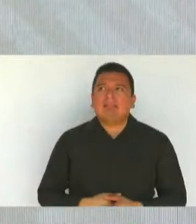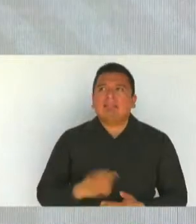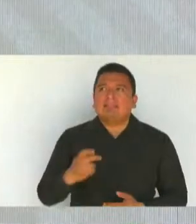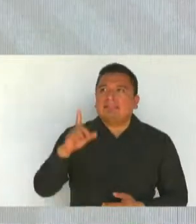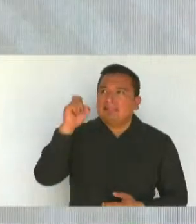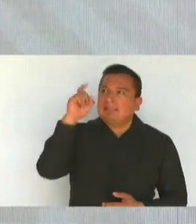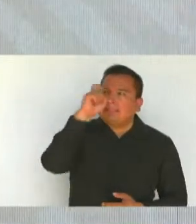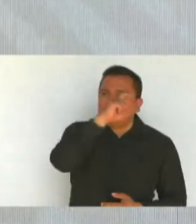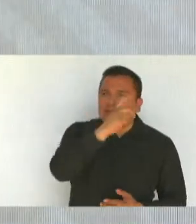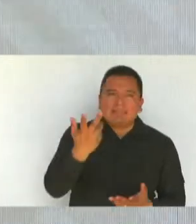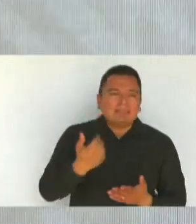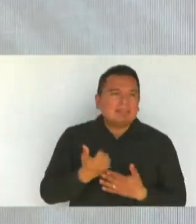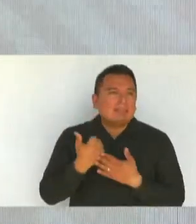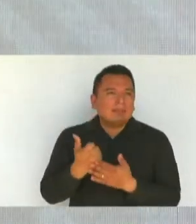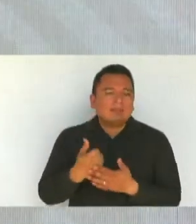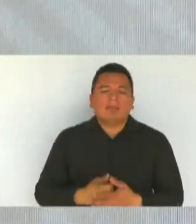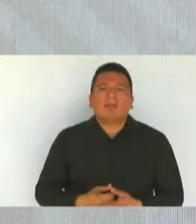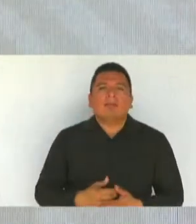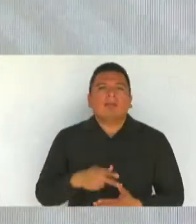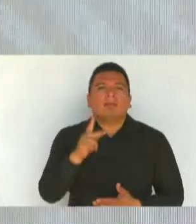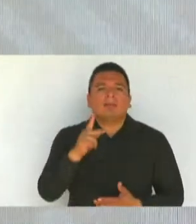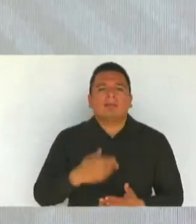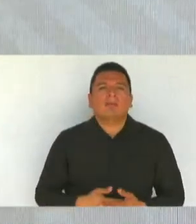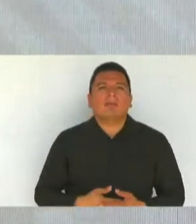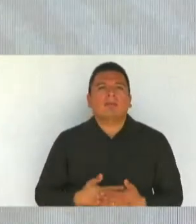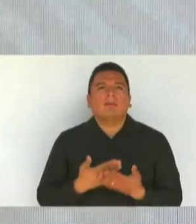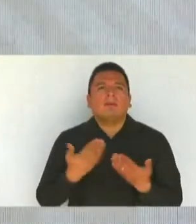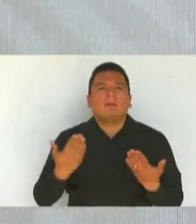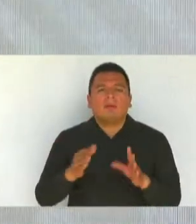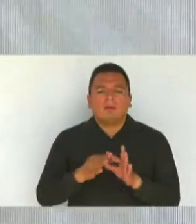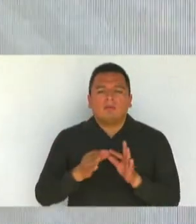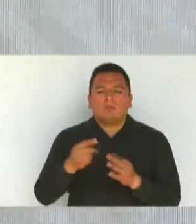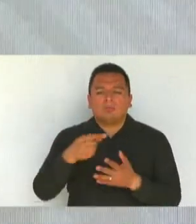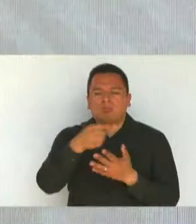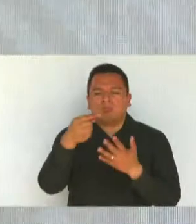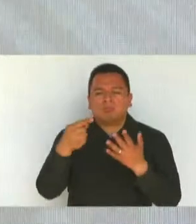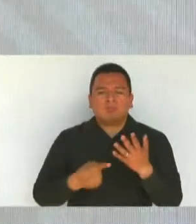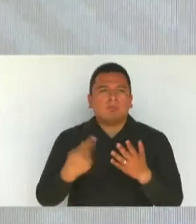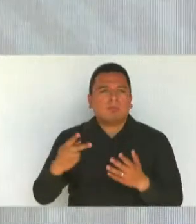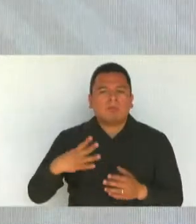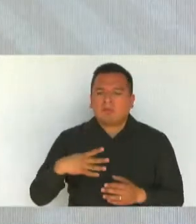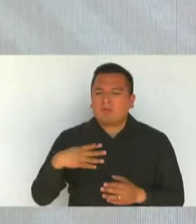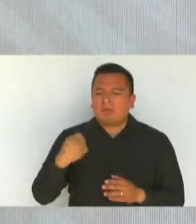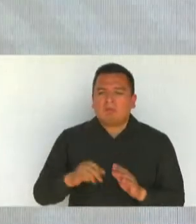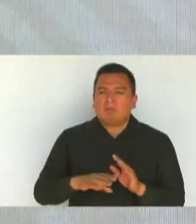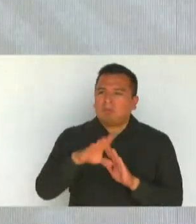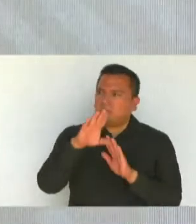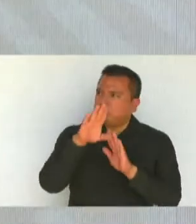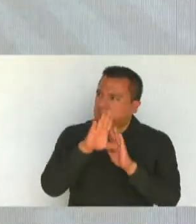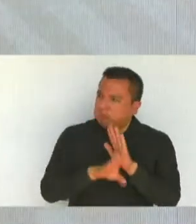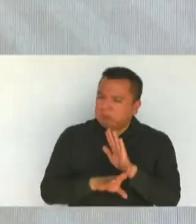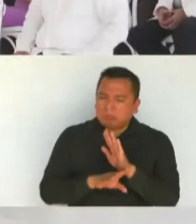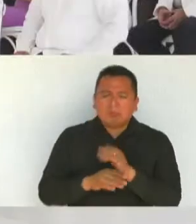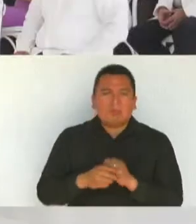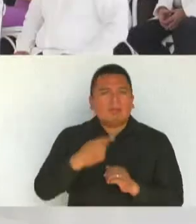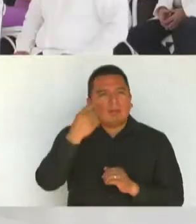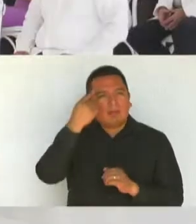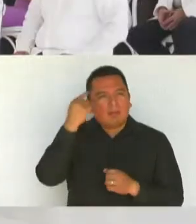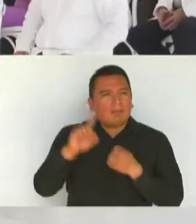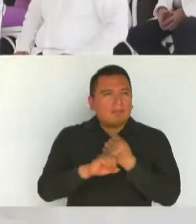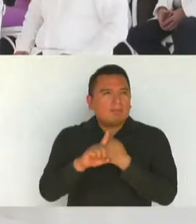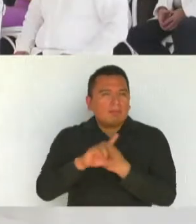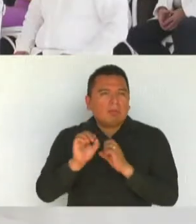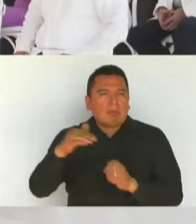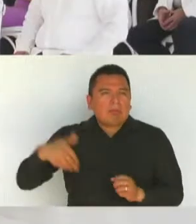complicado en muchos sentidos, pero el hecho de que nos estén dando ahorita estas cifras que están por abajo de la media y que todavía van por más, en